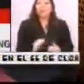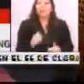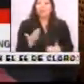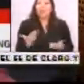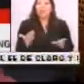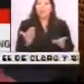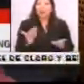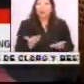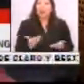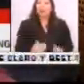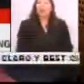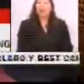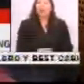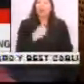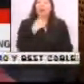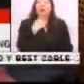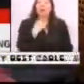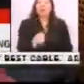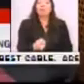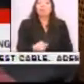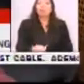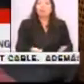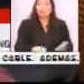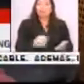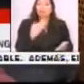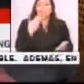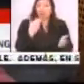acá es un abuso de firma en blanco.